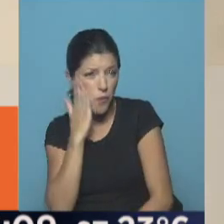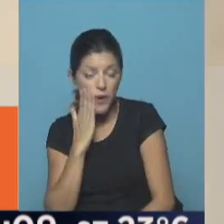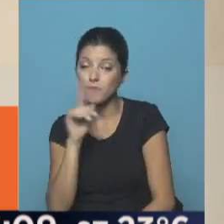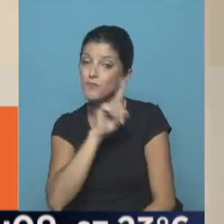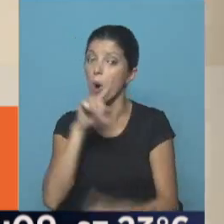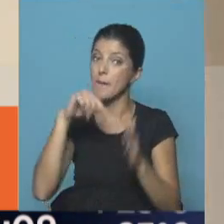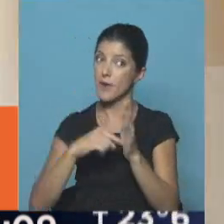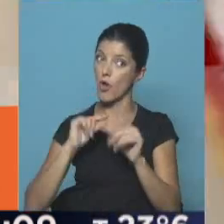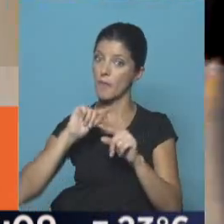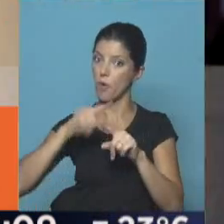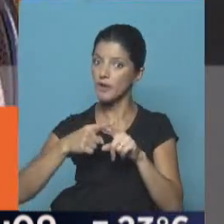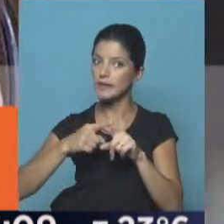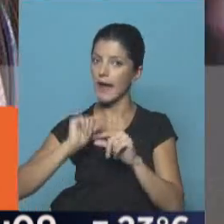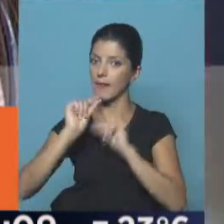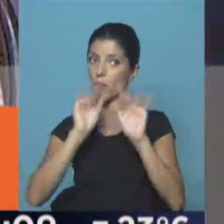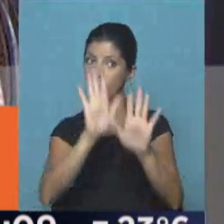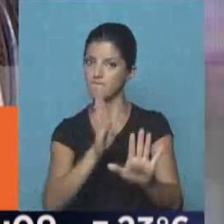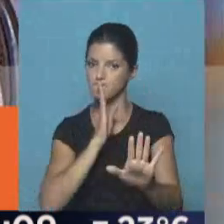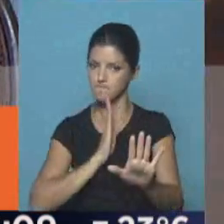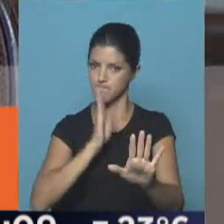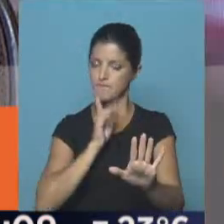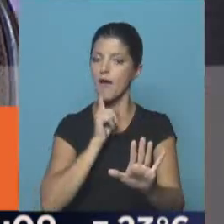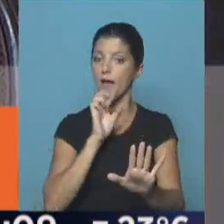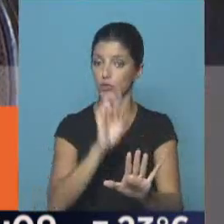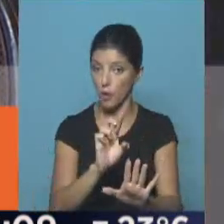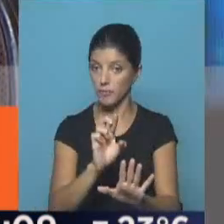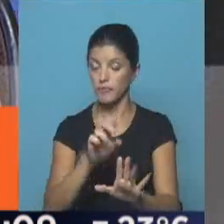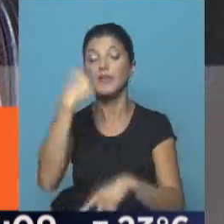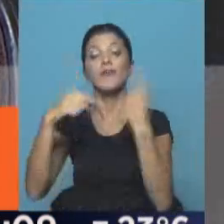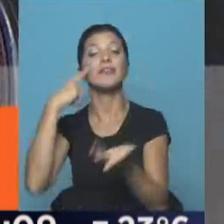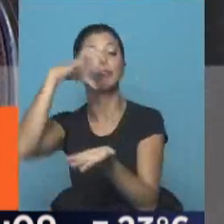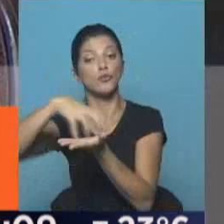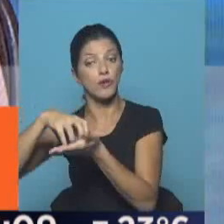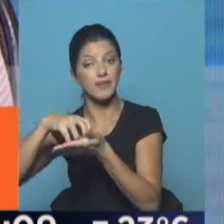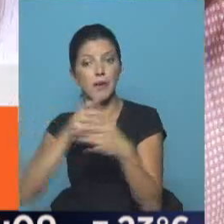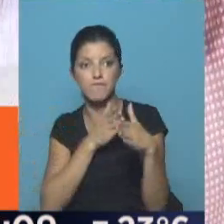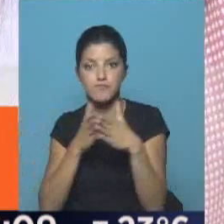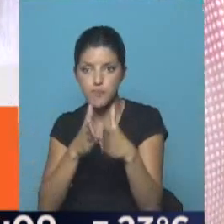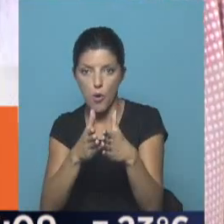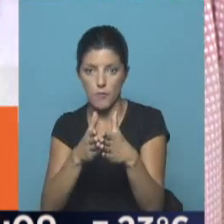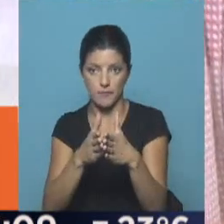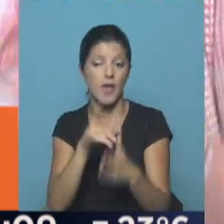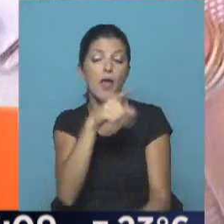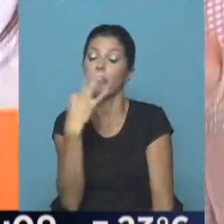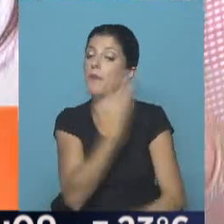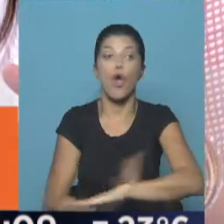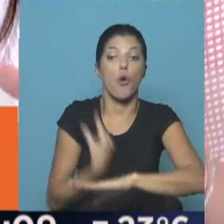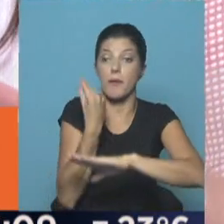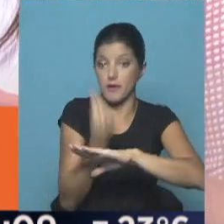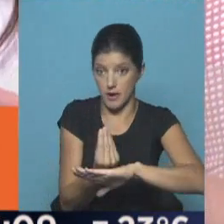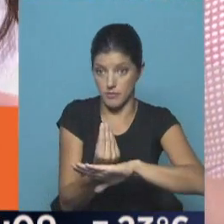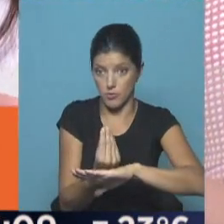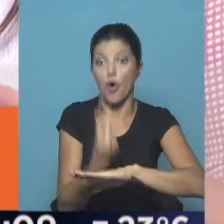lo está domando al Trump y las instituciones lo están encarrilando por la dura faena de tener que gobernar con